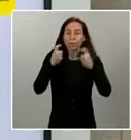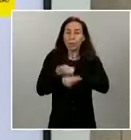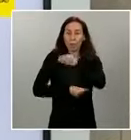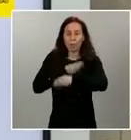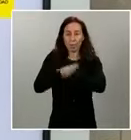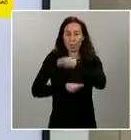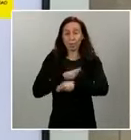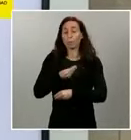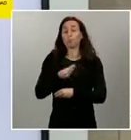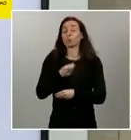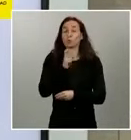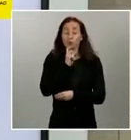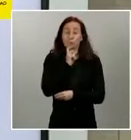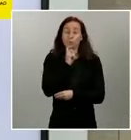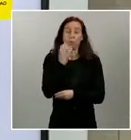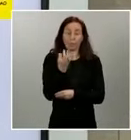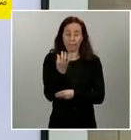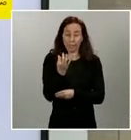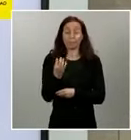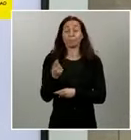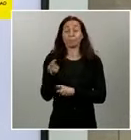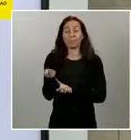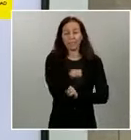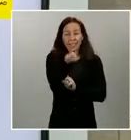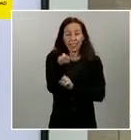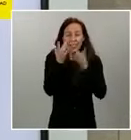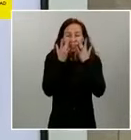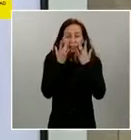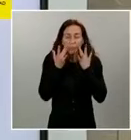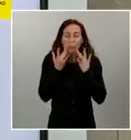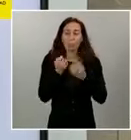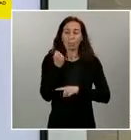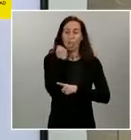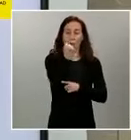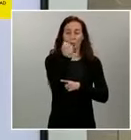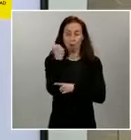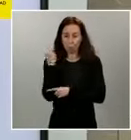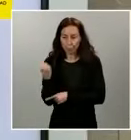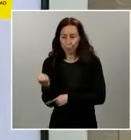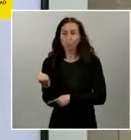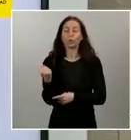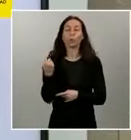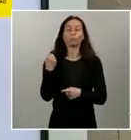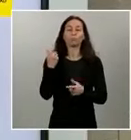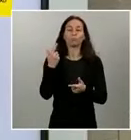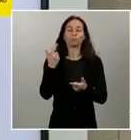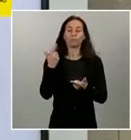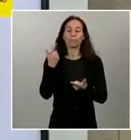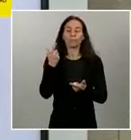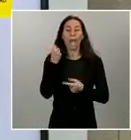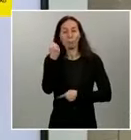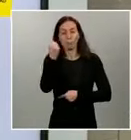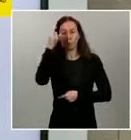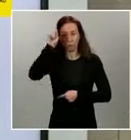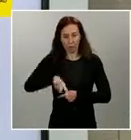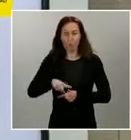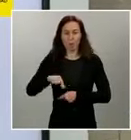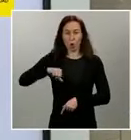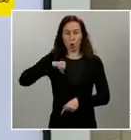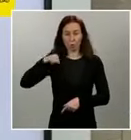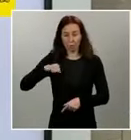de instalaciones, el apoyo al movimiento, la potenciación de la capacidad hospitalaria y las colaboraciones con las fuerzas